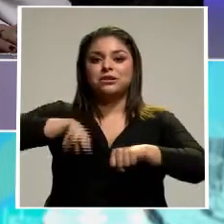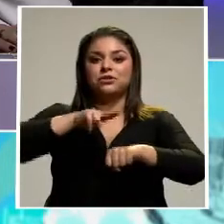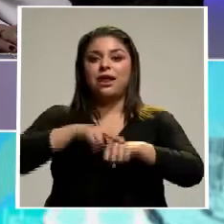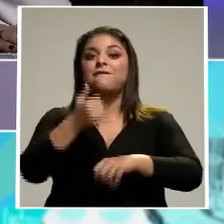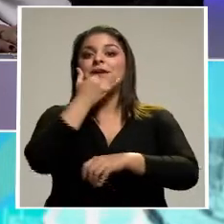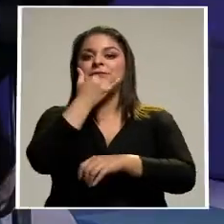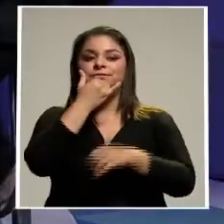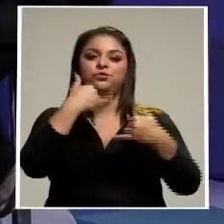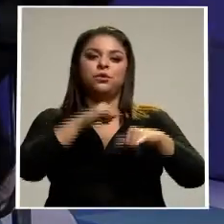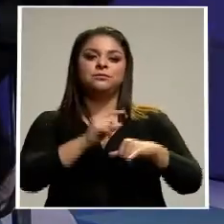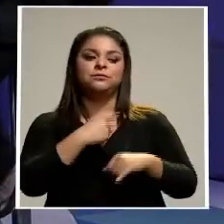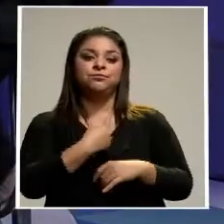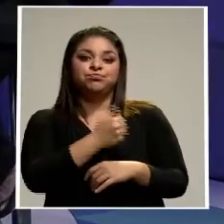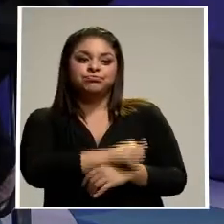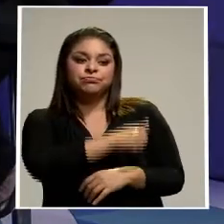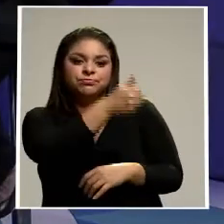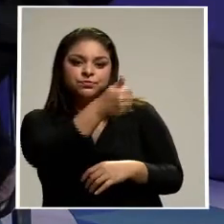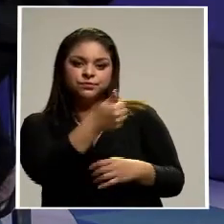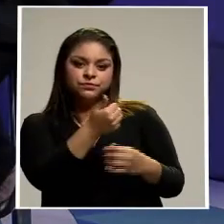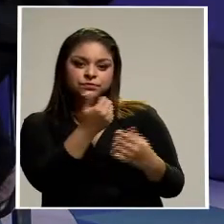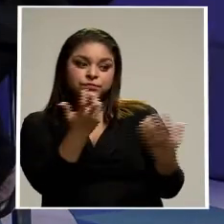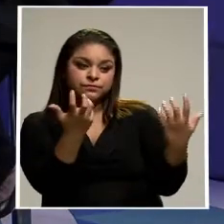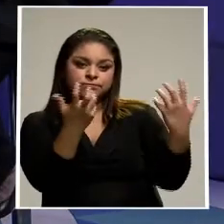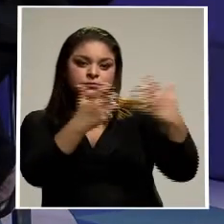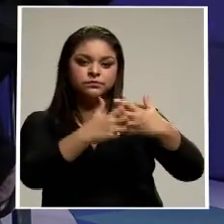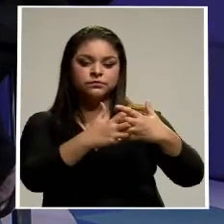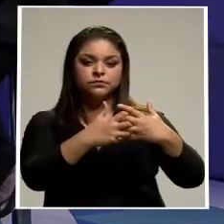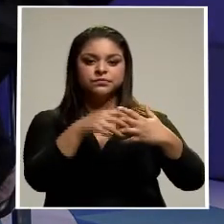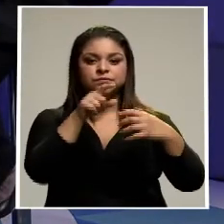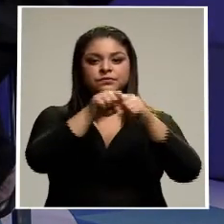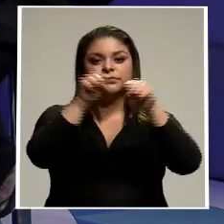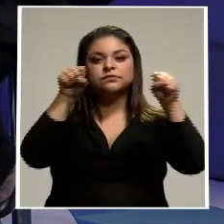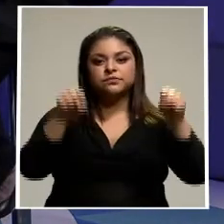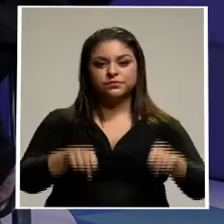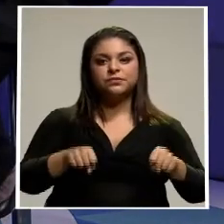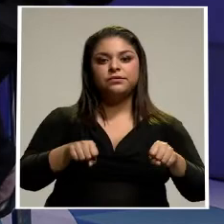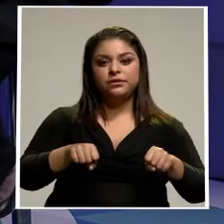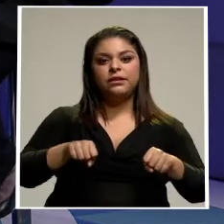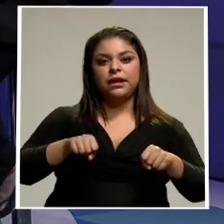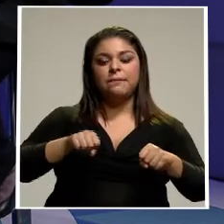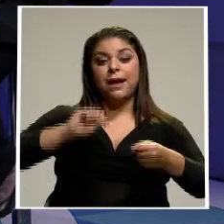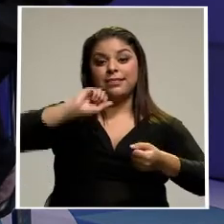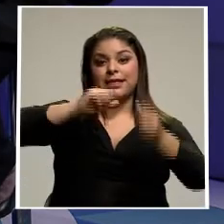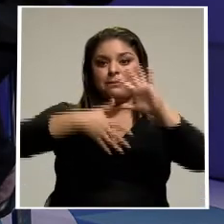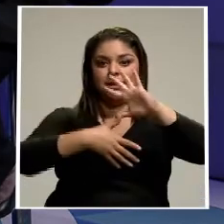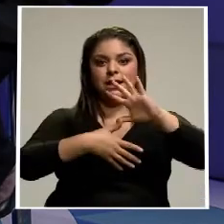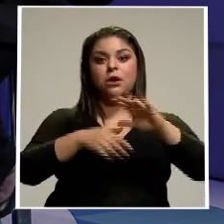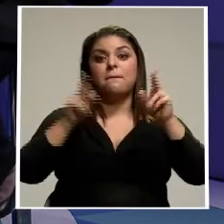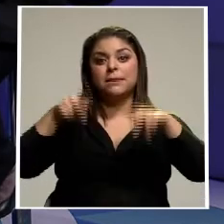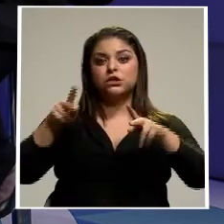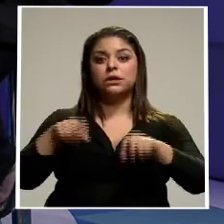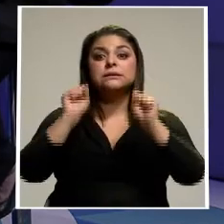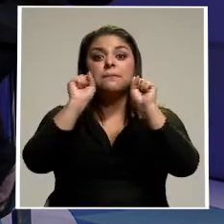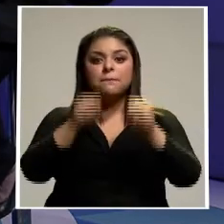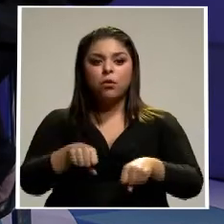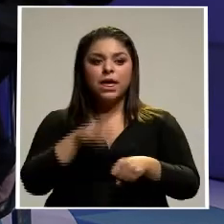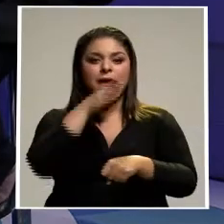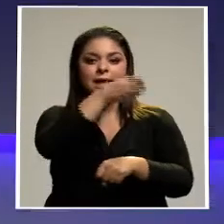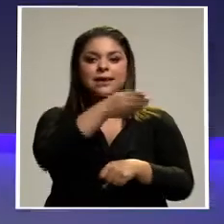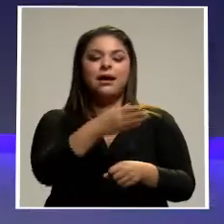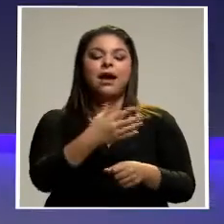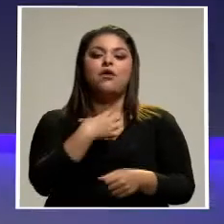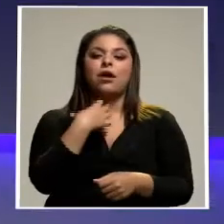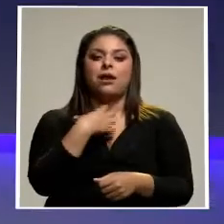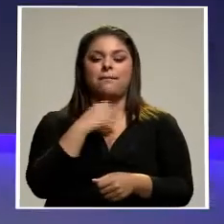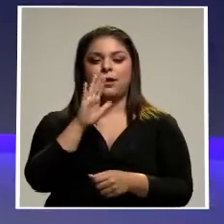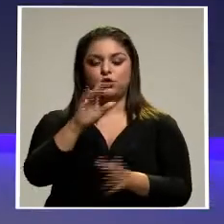un sistema subsidiario y complementario, que es el sistema interamericano, donde las personas pueden acudir a reclamar esos derechos.